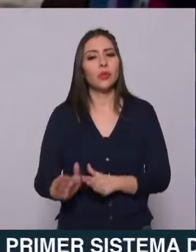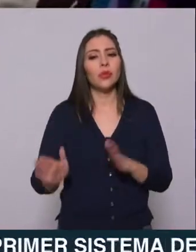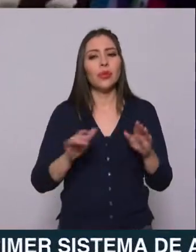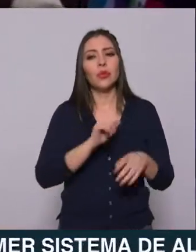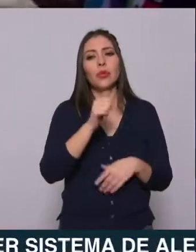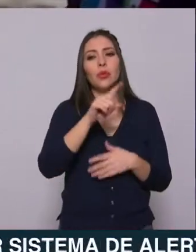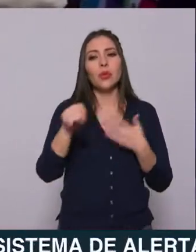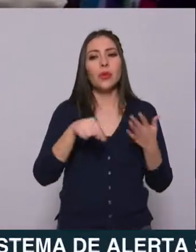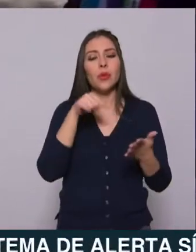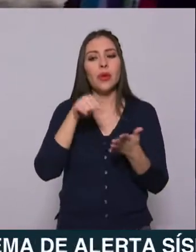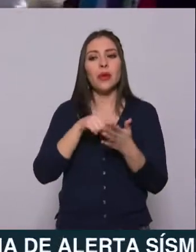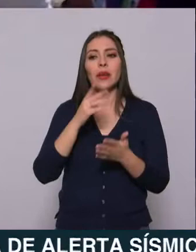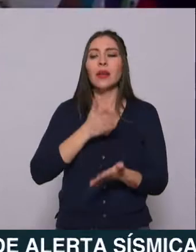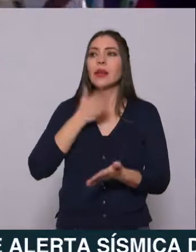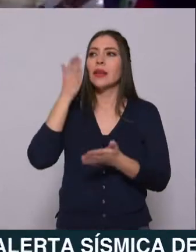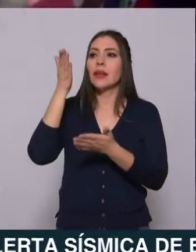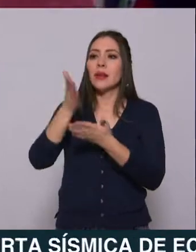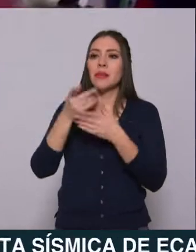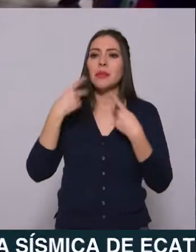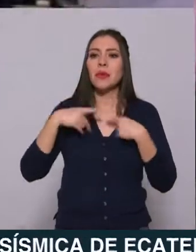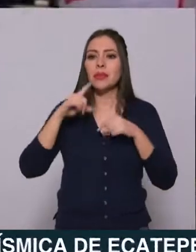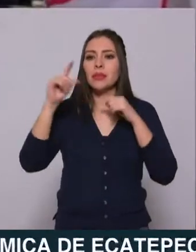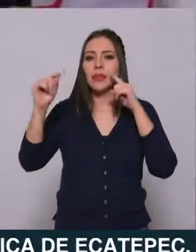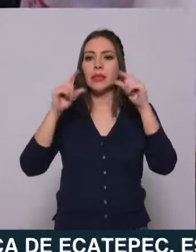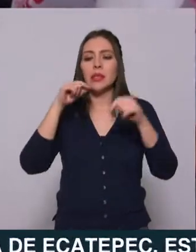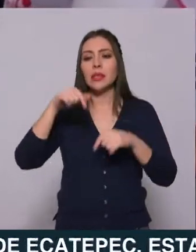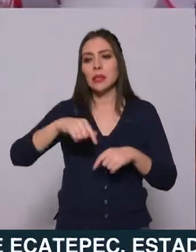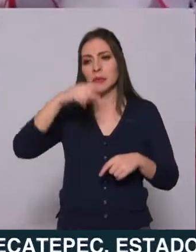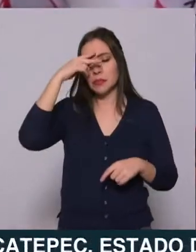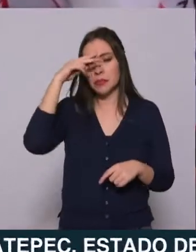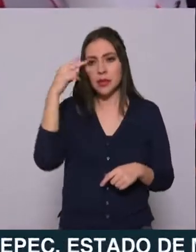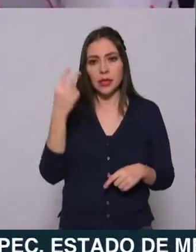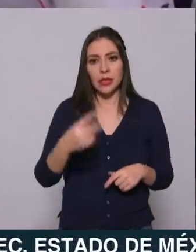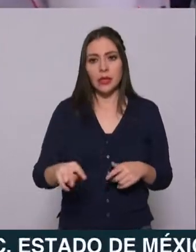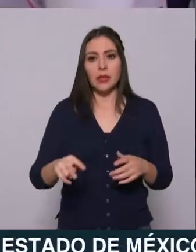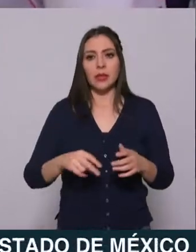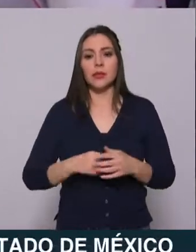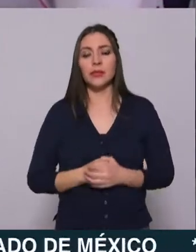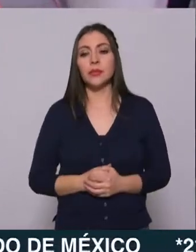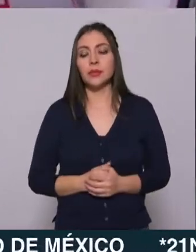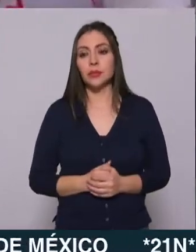los lugares a donde van estas personas, y México por su